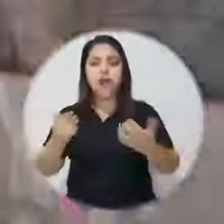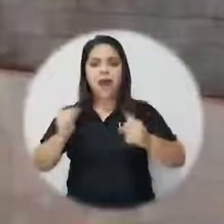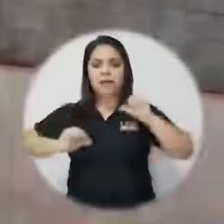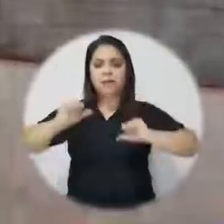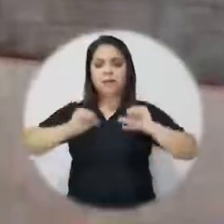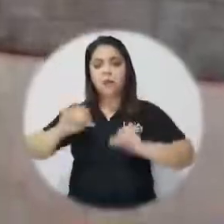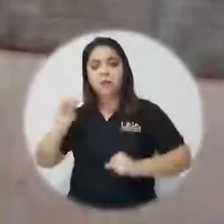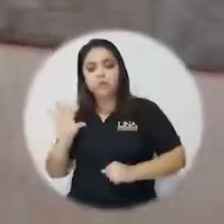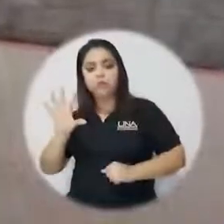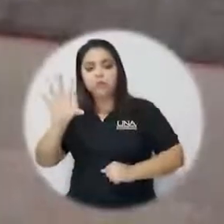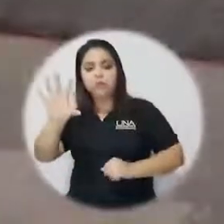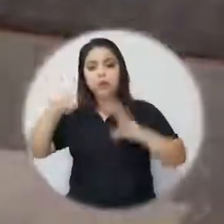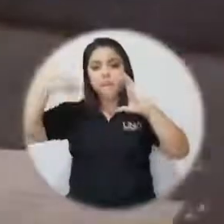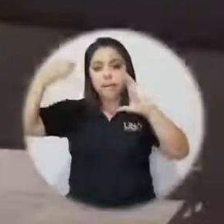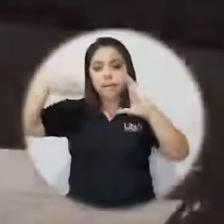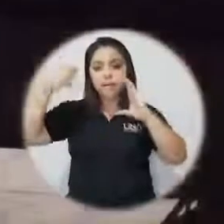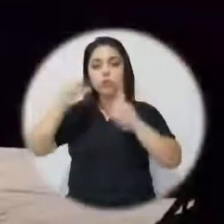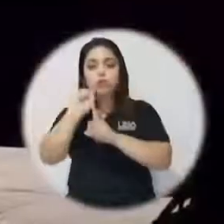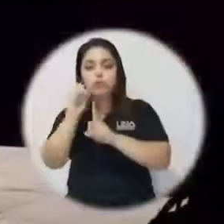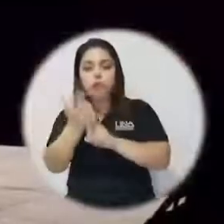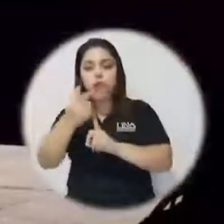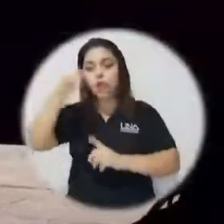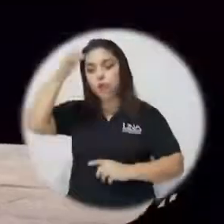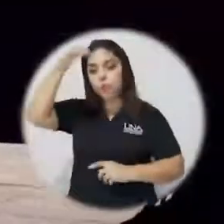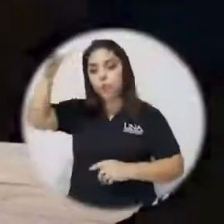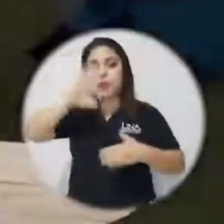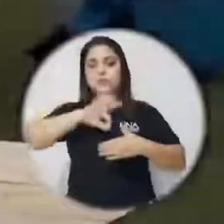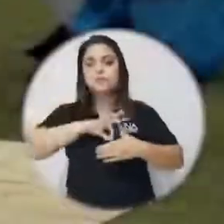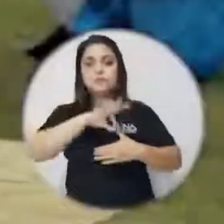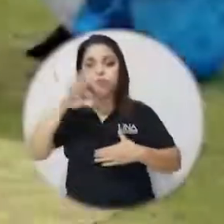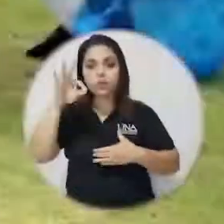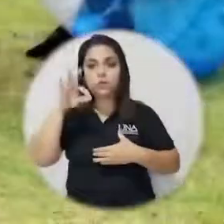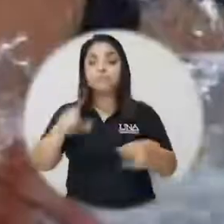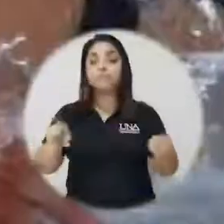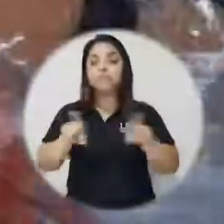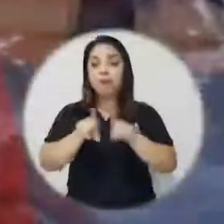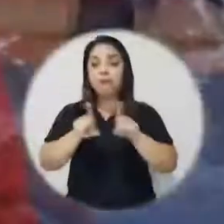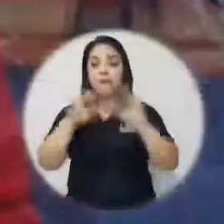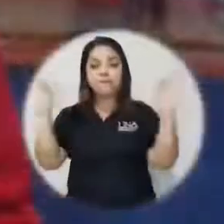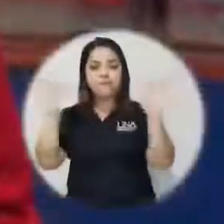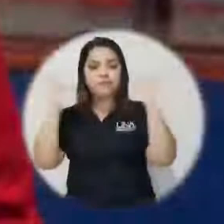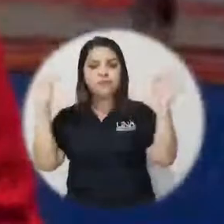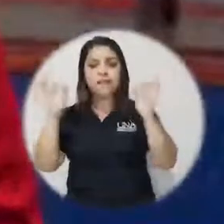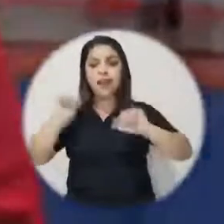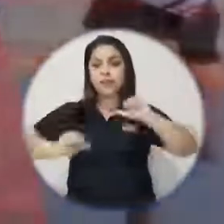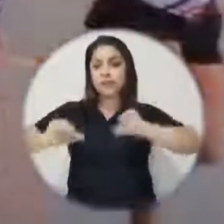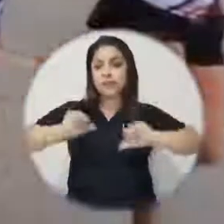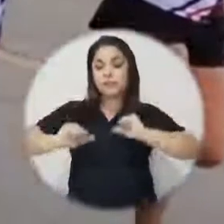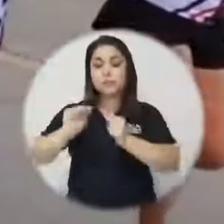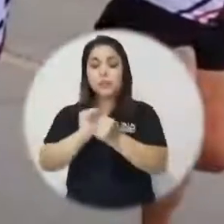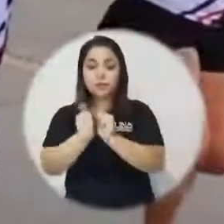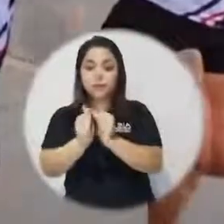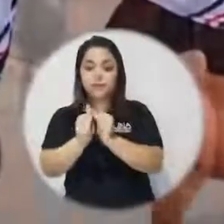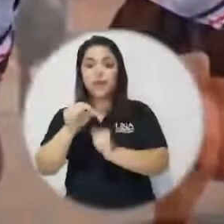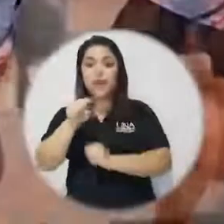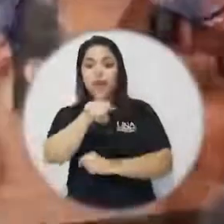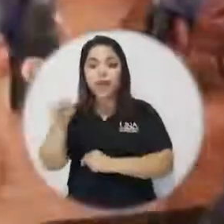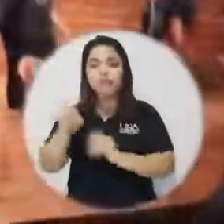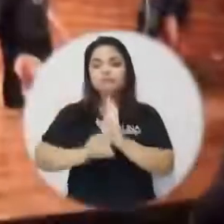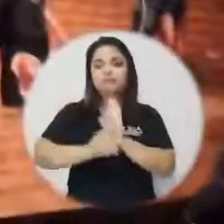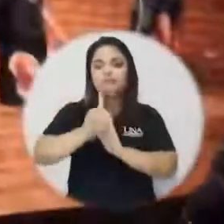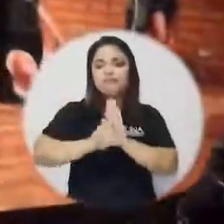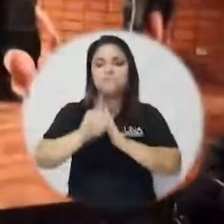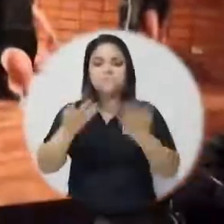proyección de películas de contenido social, cultural y espiritual. Además, festivales artísticos y deportivos, donde